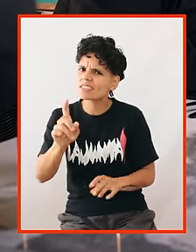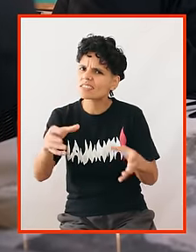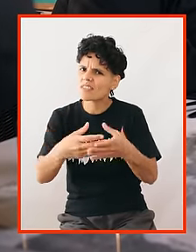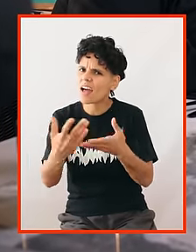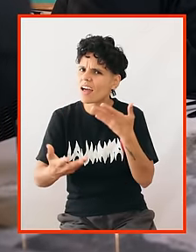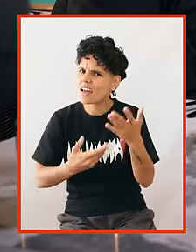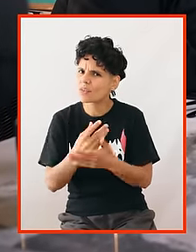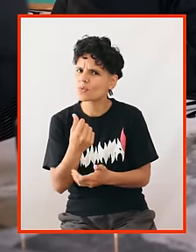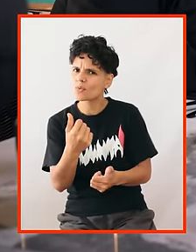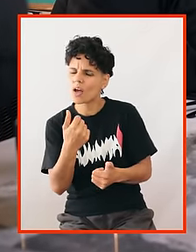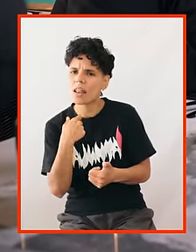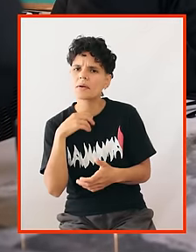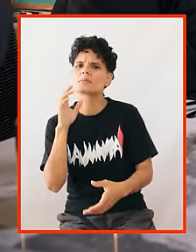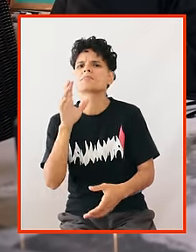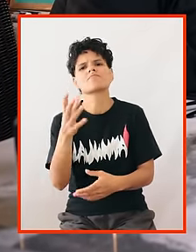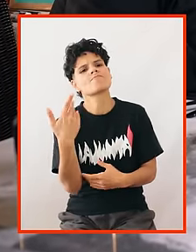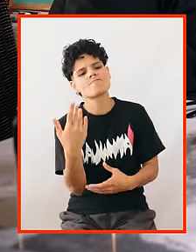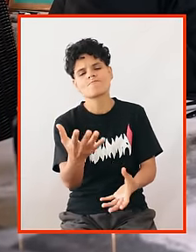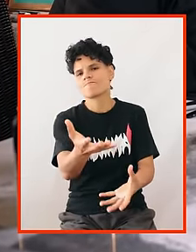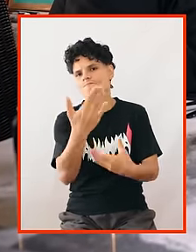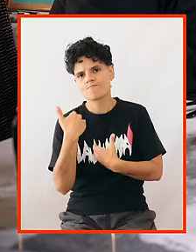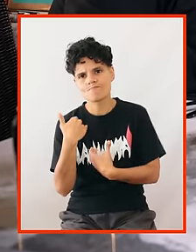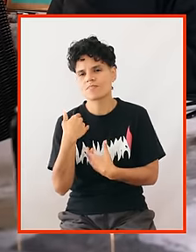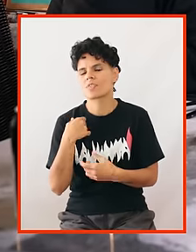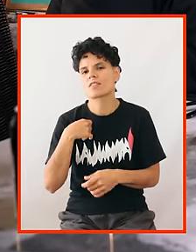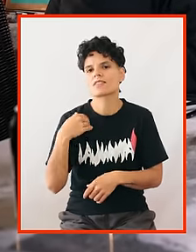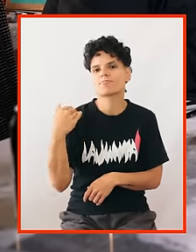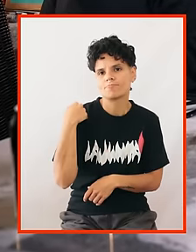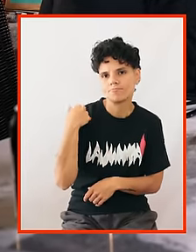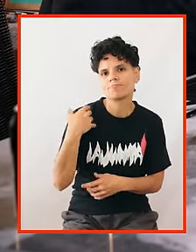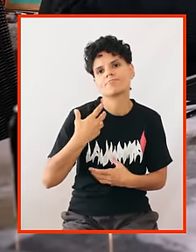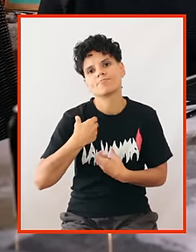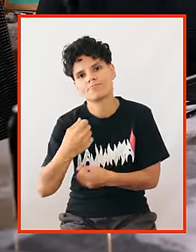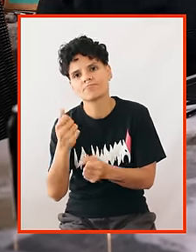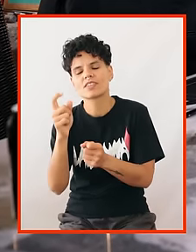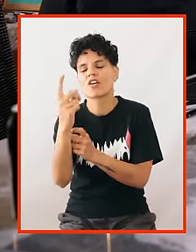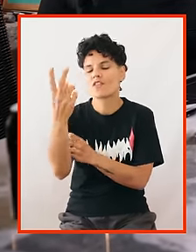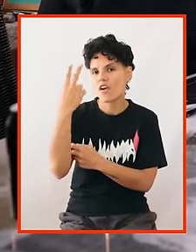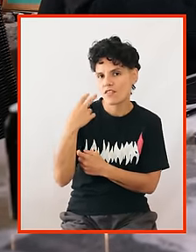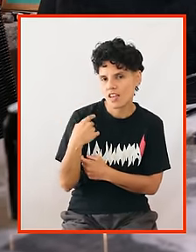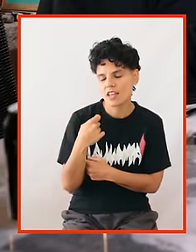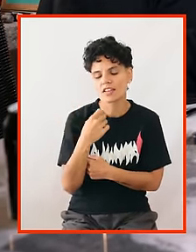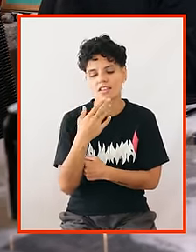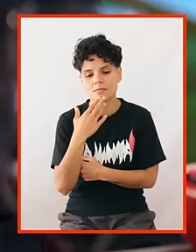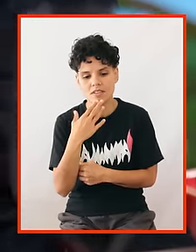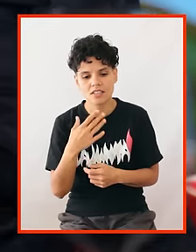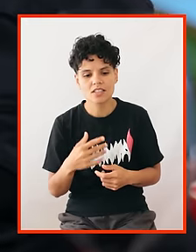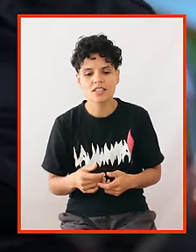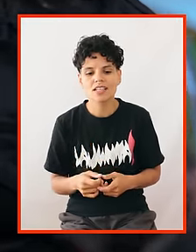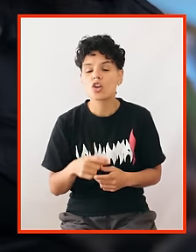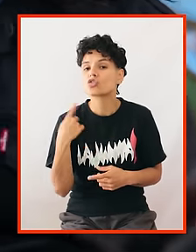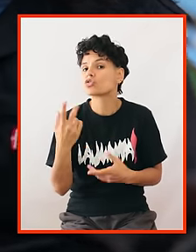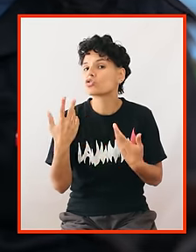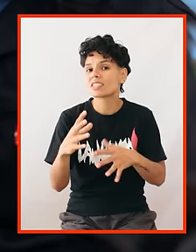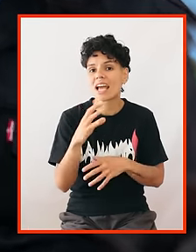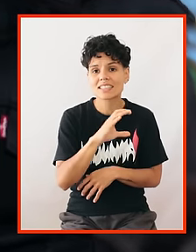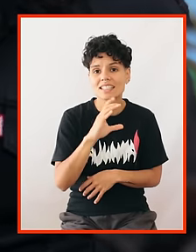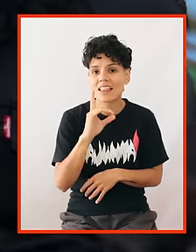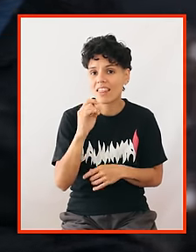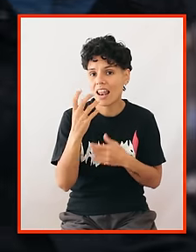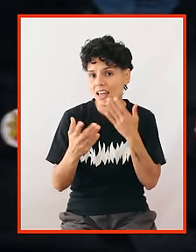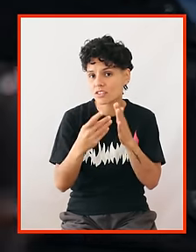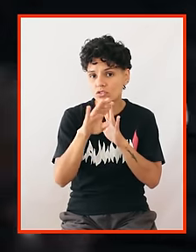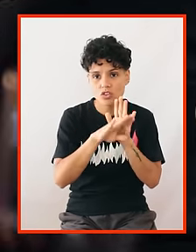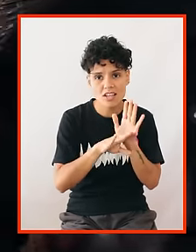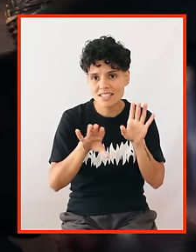algo. Y nos fueron a ver en vivo y todo. Buena. Ellos fueron un show que fue... Nosotros el disco ya lo habíamos grabado, sí.